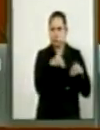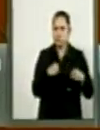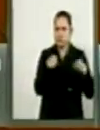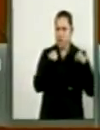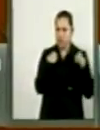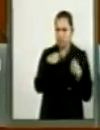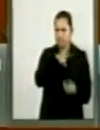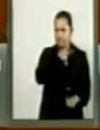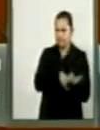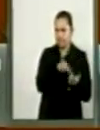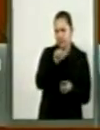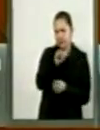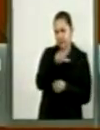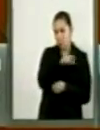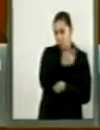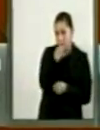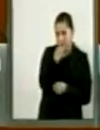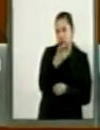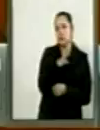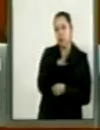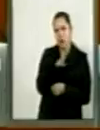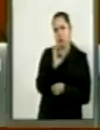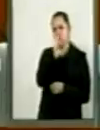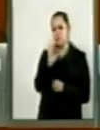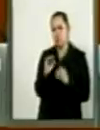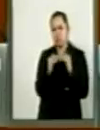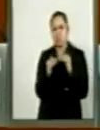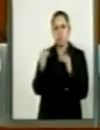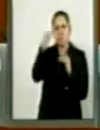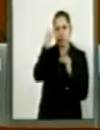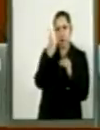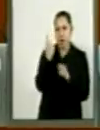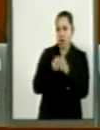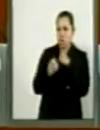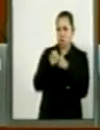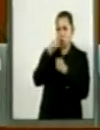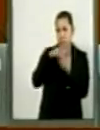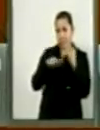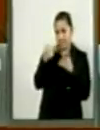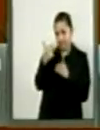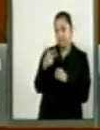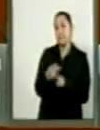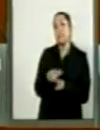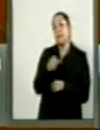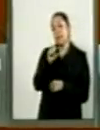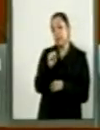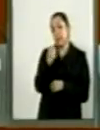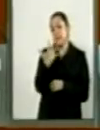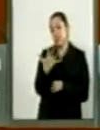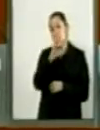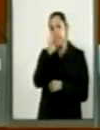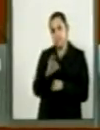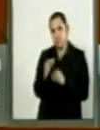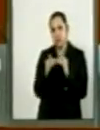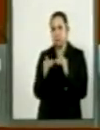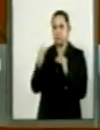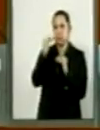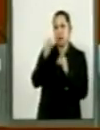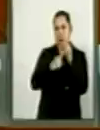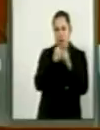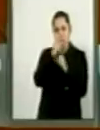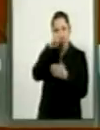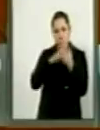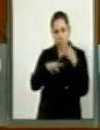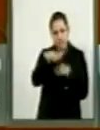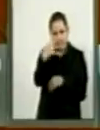del 164% con respecto a 2013 y 65% con respecto a 2014.